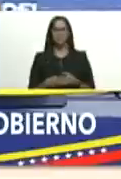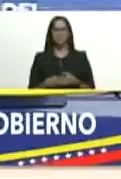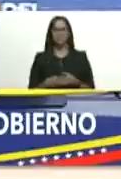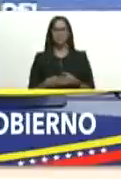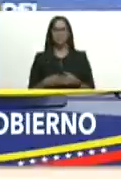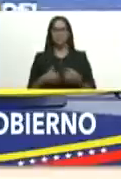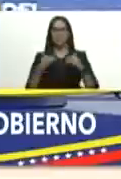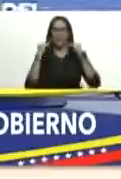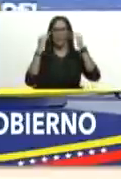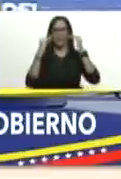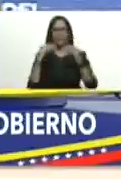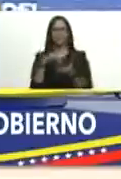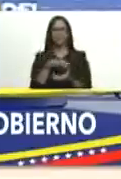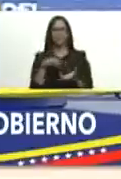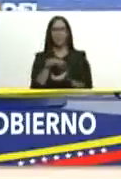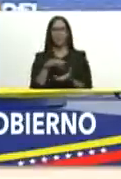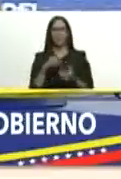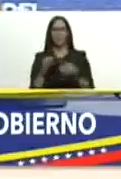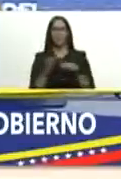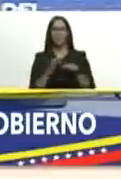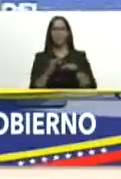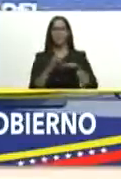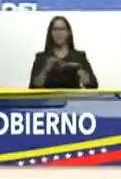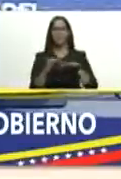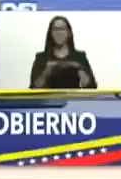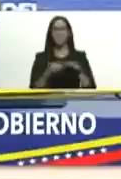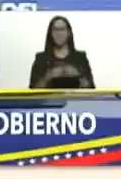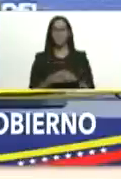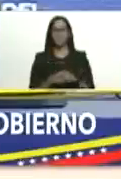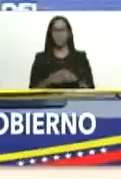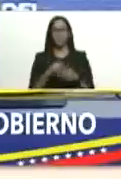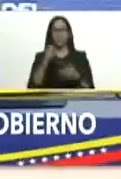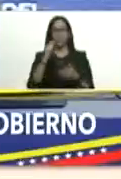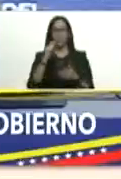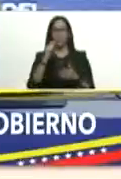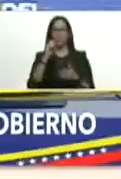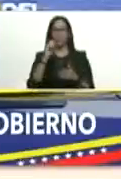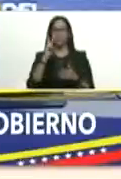Altamente afectado. Municipio Tobar, es la colonia, ¿no? En Aragua.